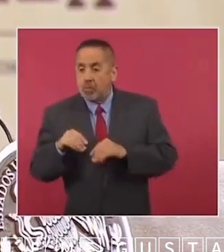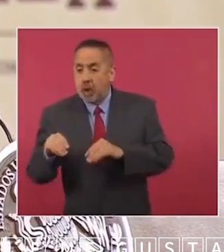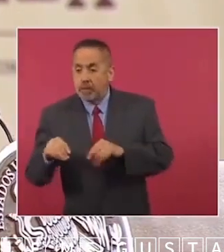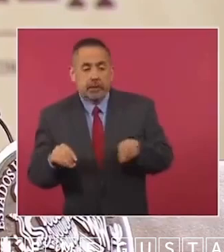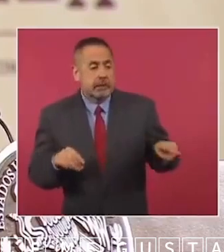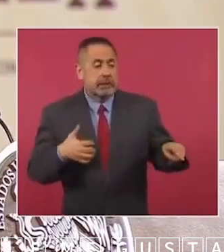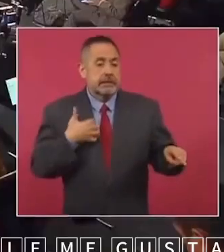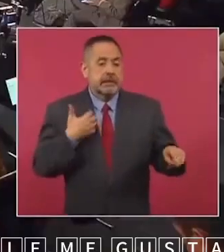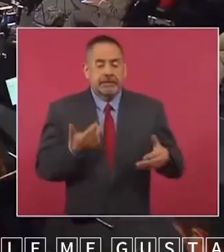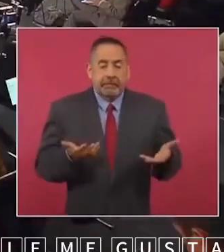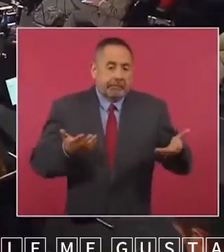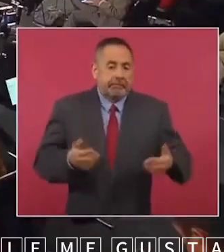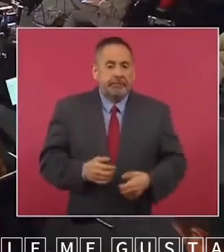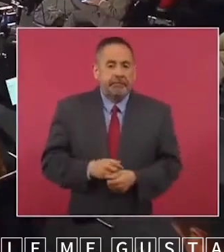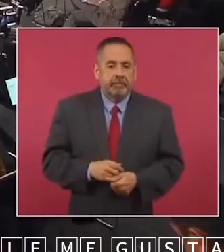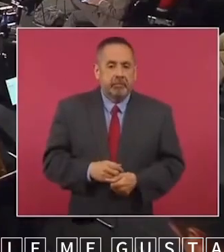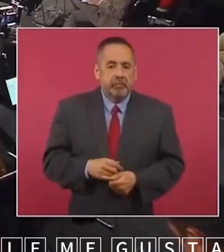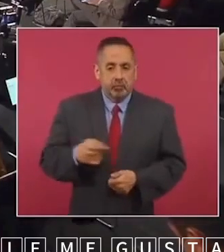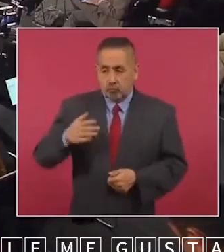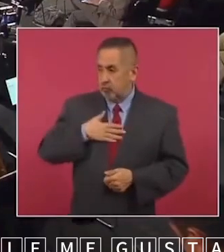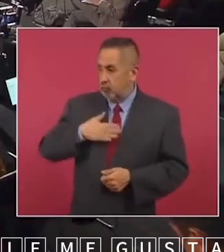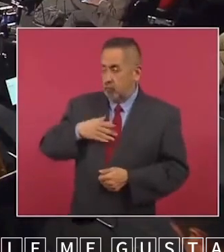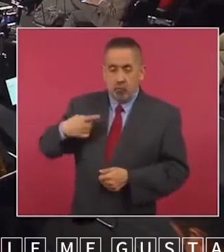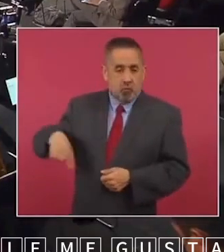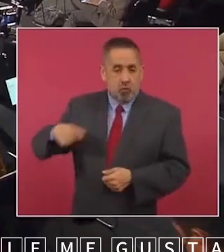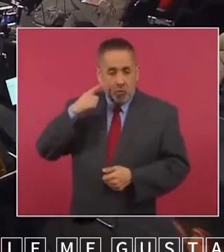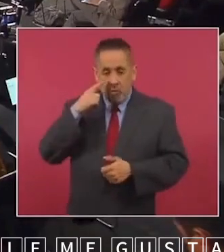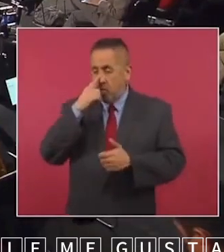La democracia nuestra,